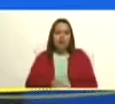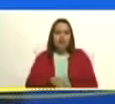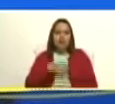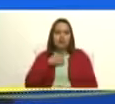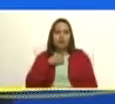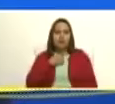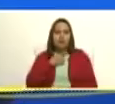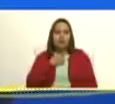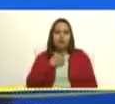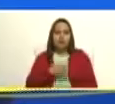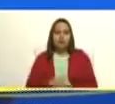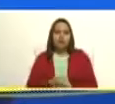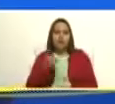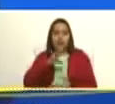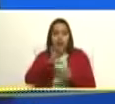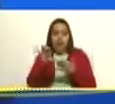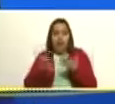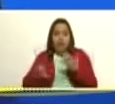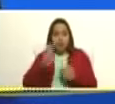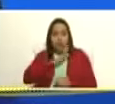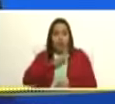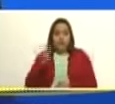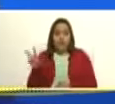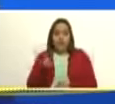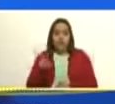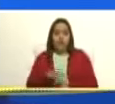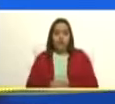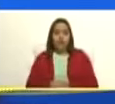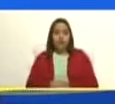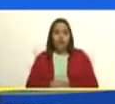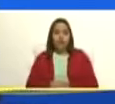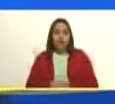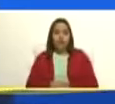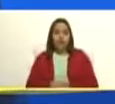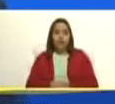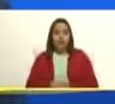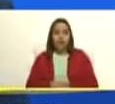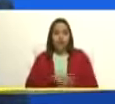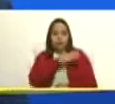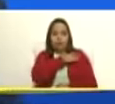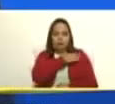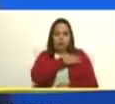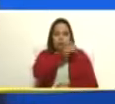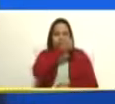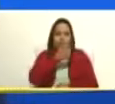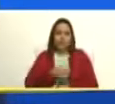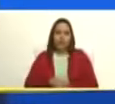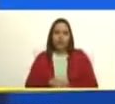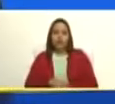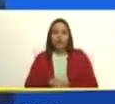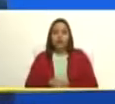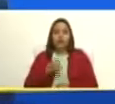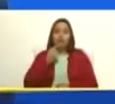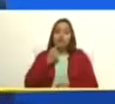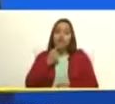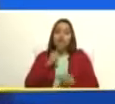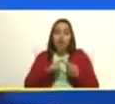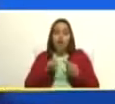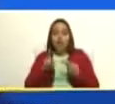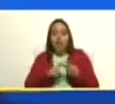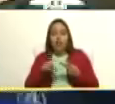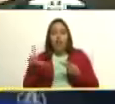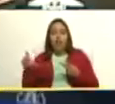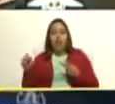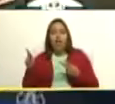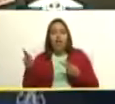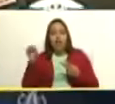era lo que nos caracterizaba como Venezuela. General en jefe Vladimir Padrino, general en jefe Hernández Lares, almirante en